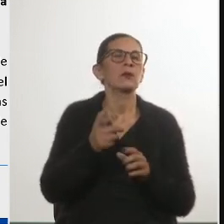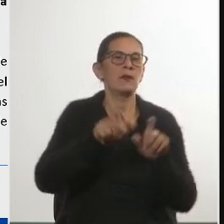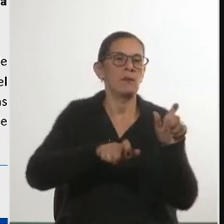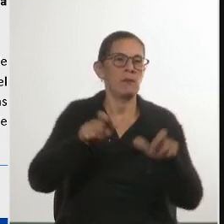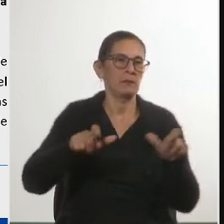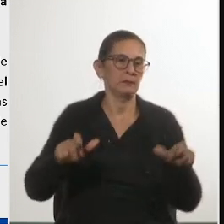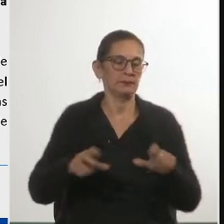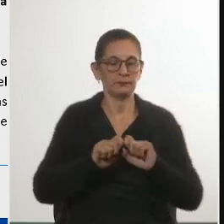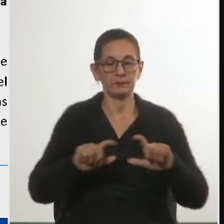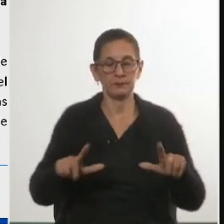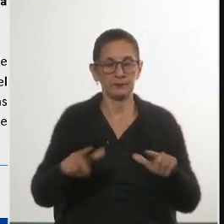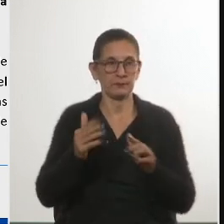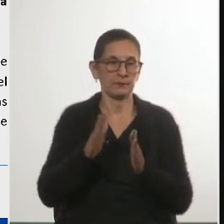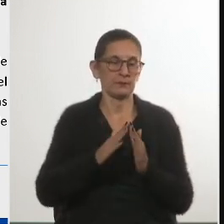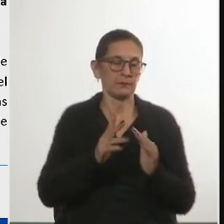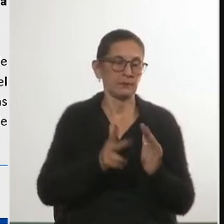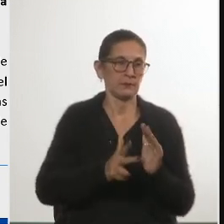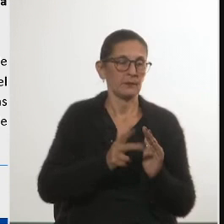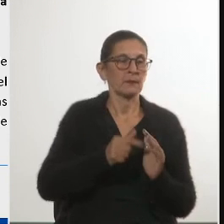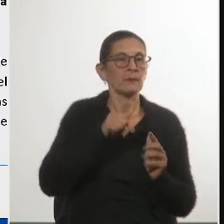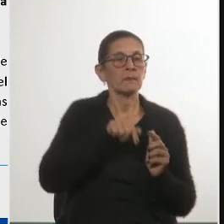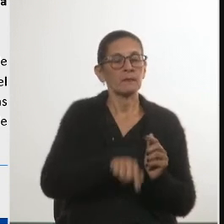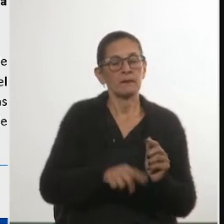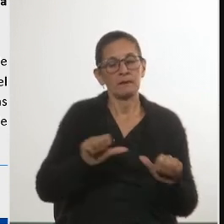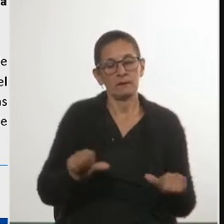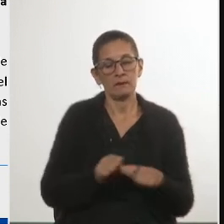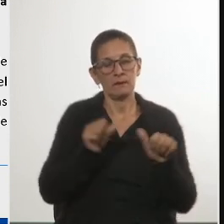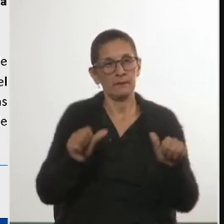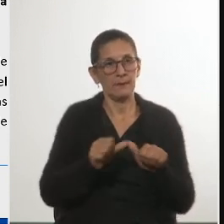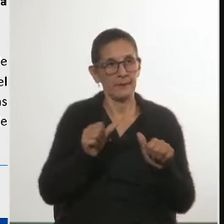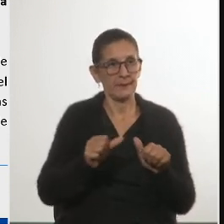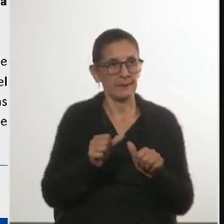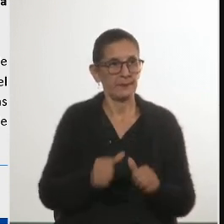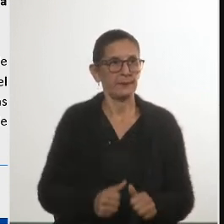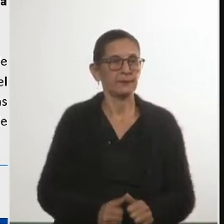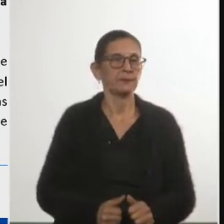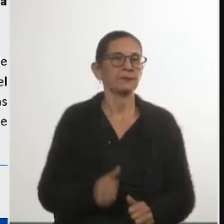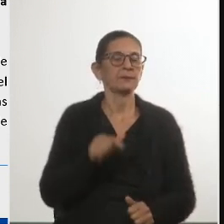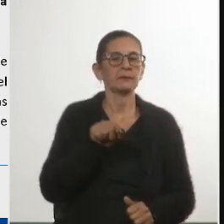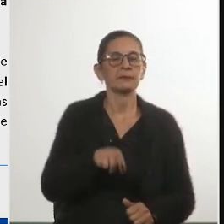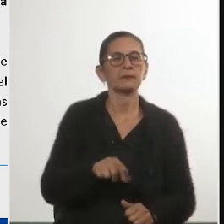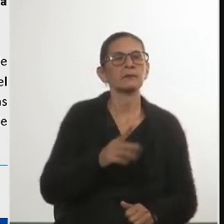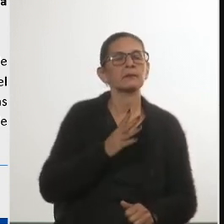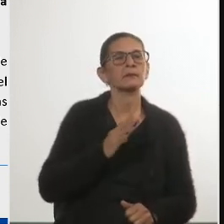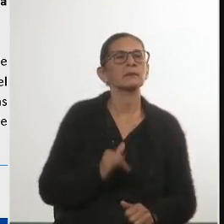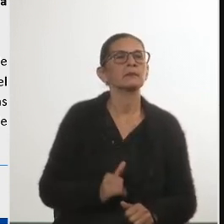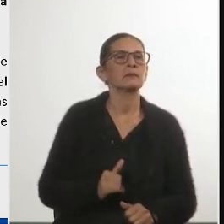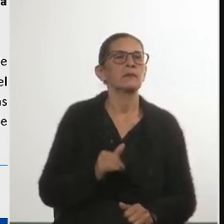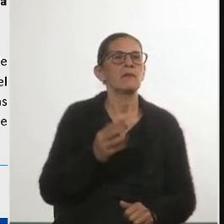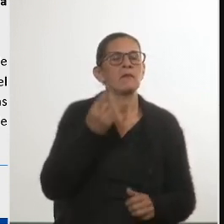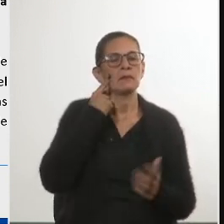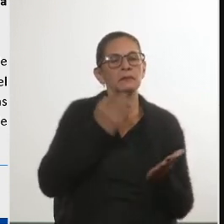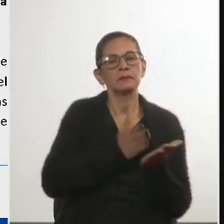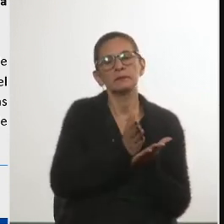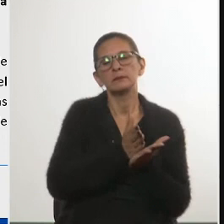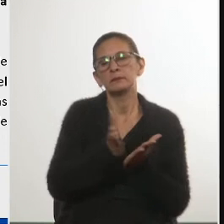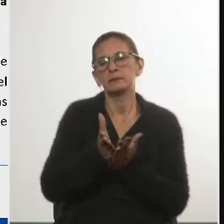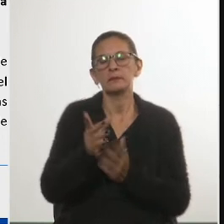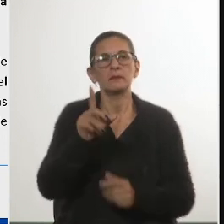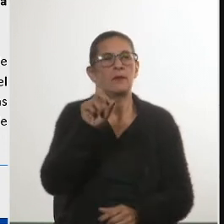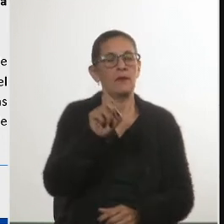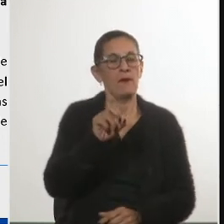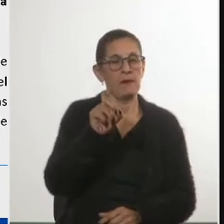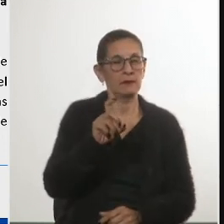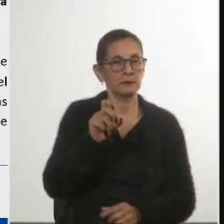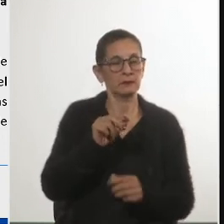recomendaciones sanitarias. Se destaca un informe de DISAO, con el que contamos, en el cual se establece que las guías de calidad del agua de